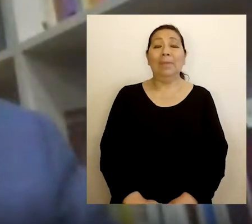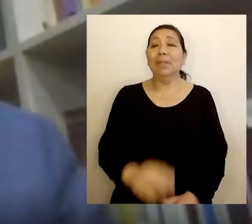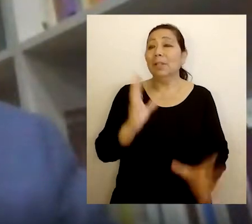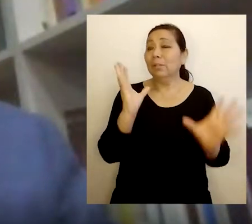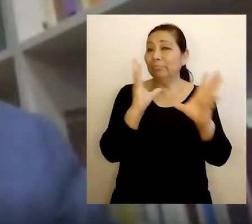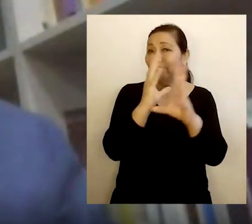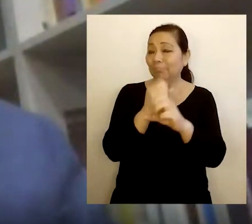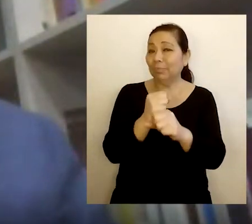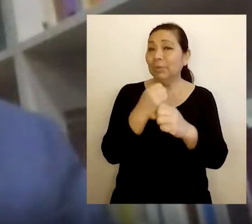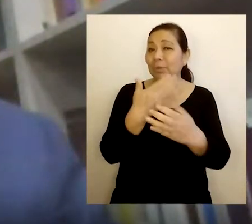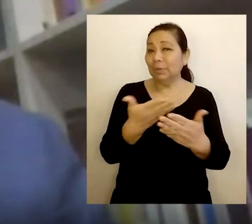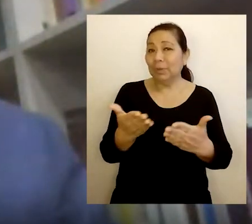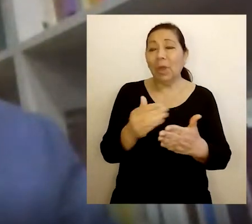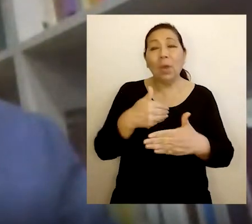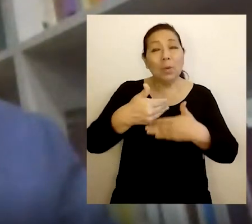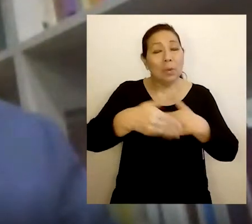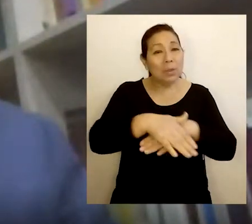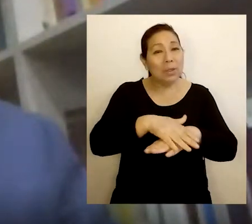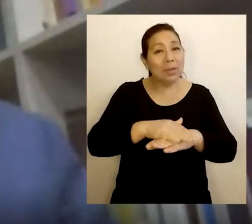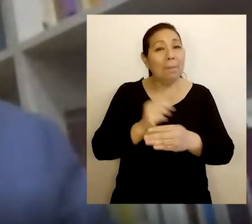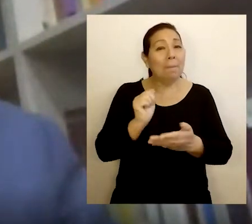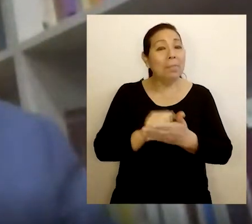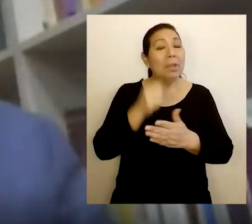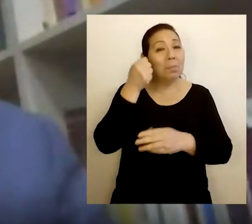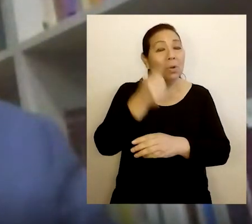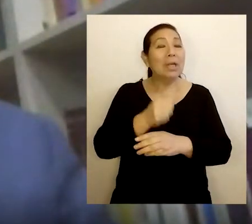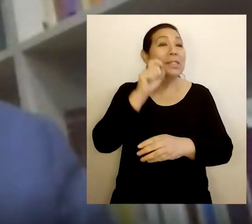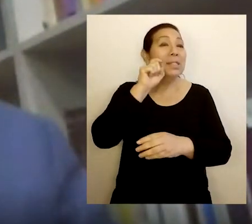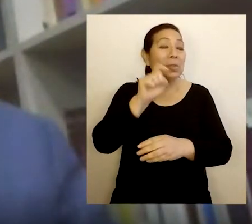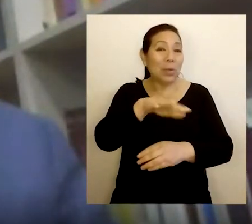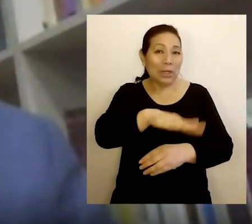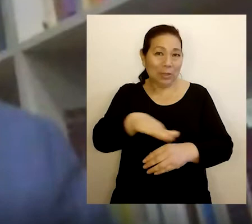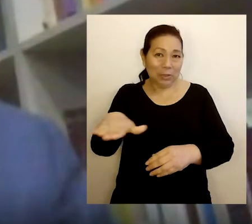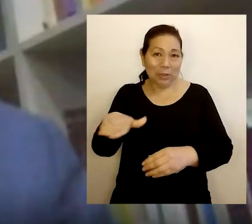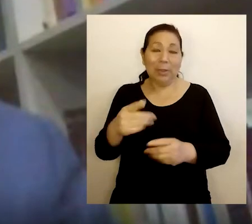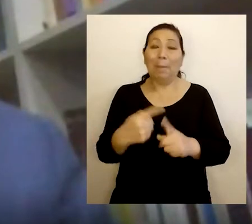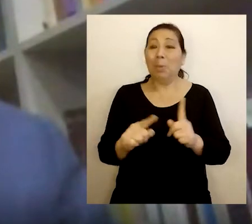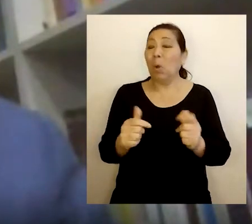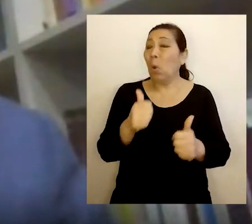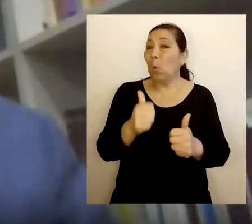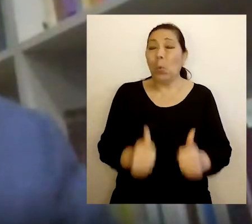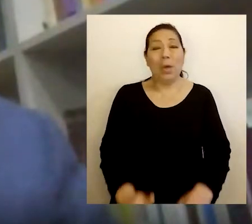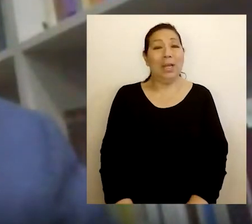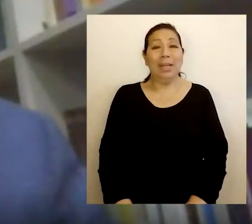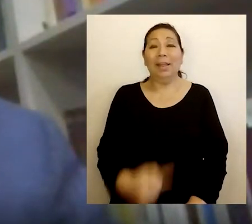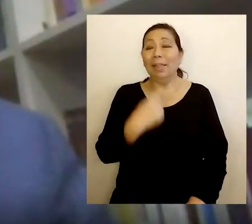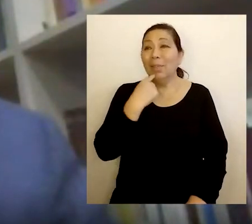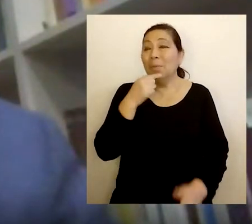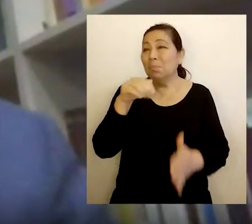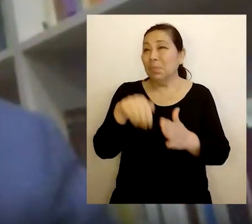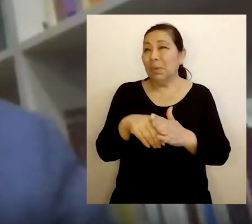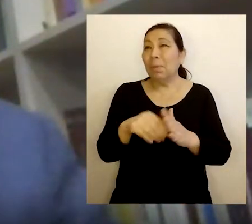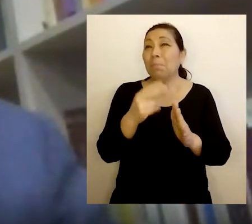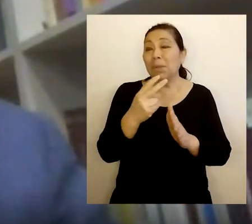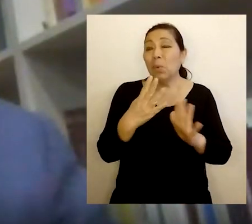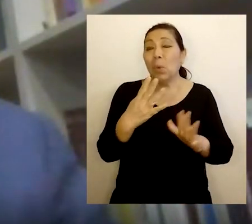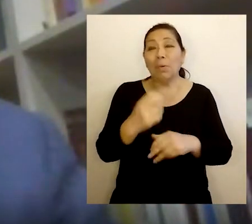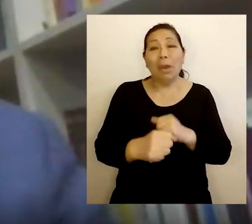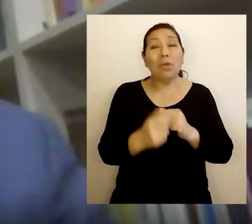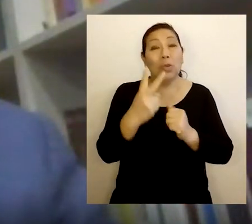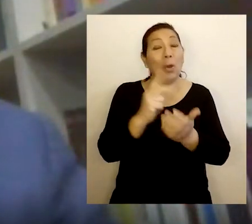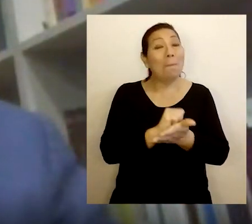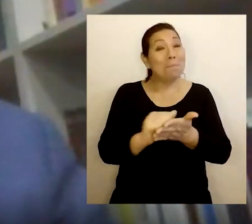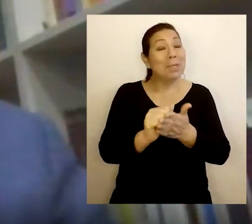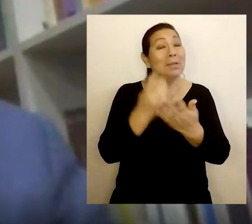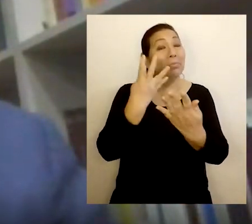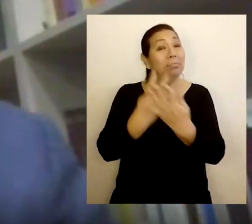en lo siguiente. Hay un proceso de delito de violación sexual de menor de edad en el cual se ha establecido una pena de 29 años y 2 meses de